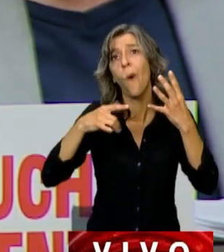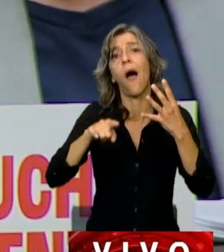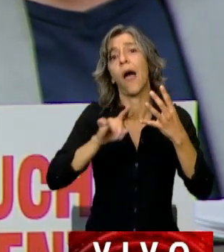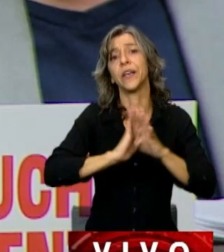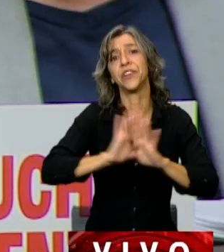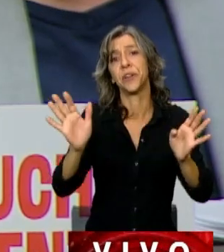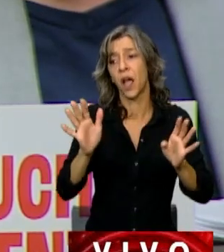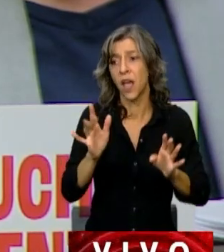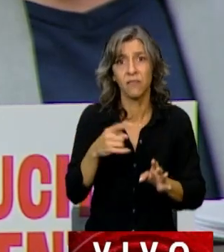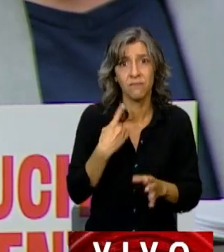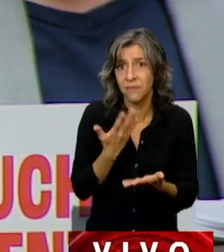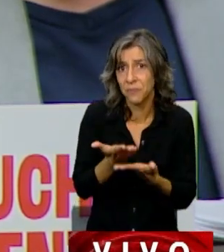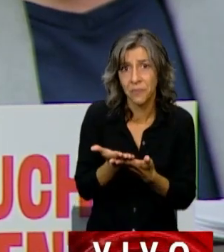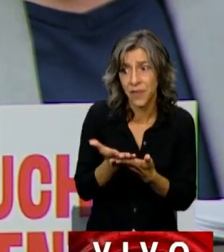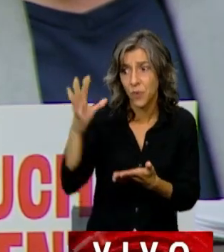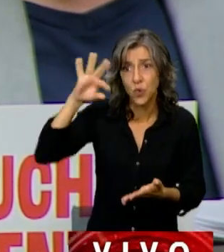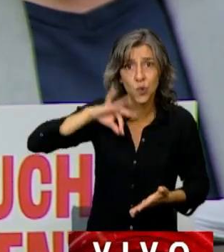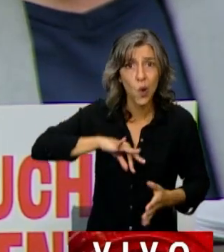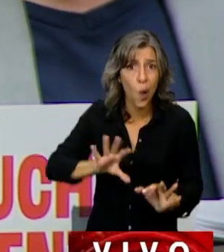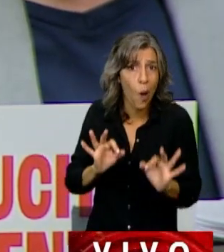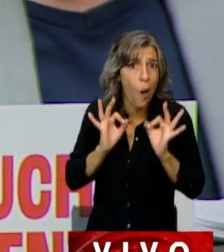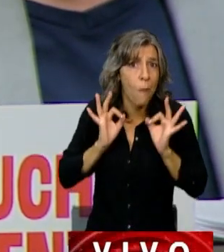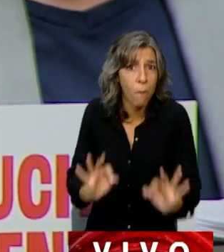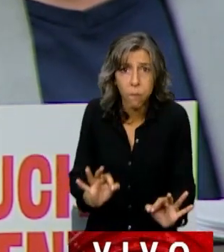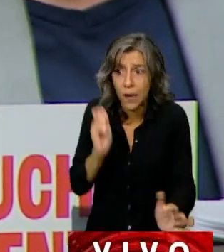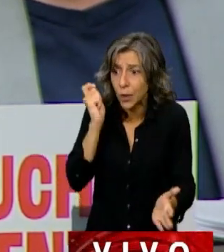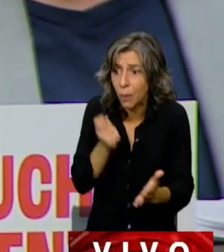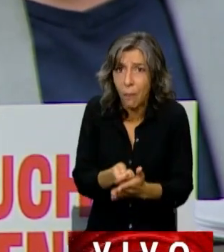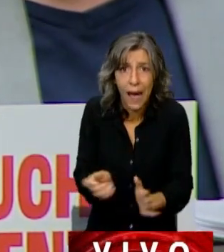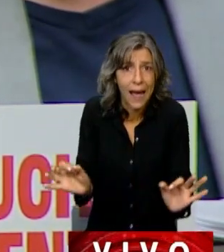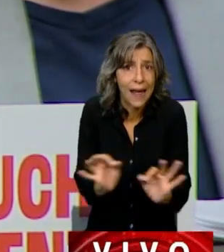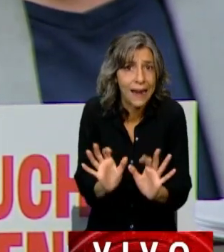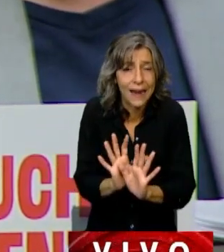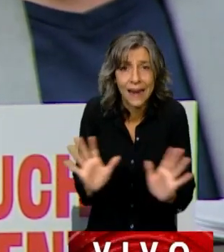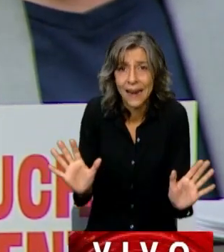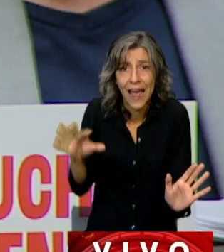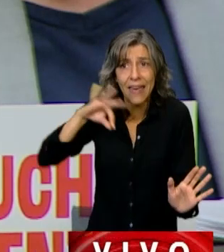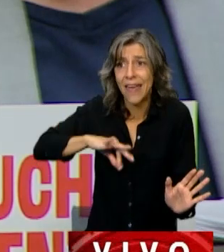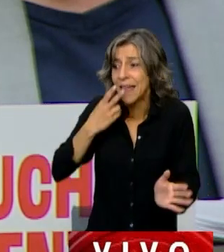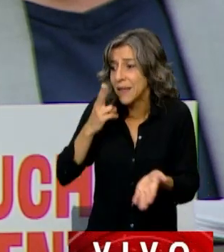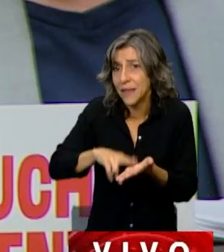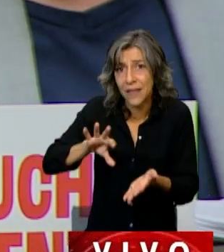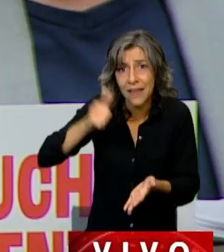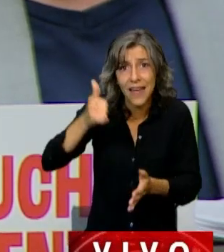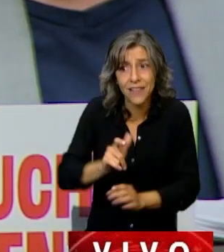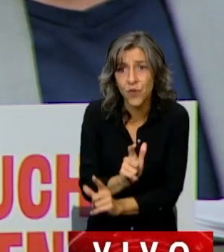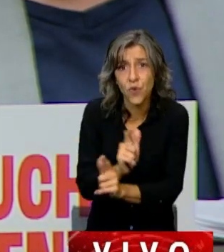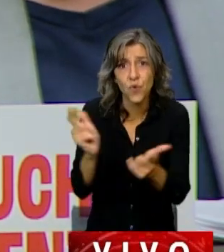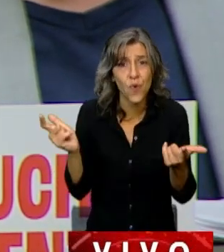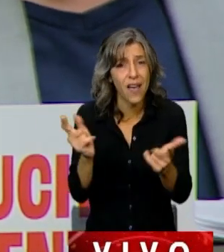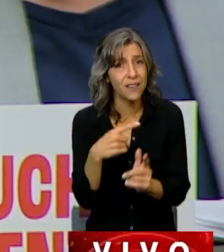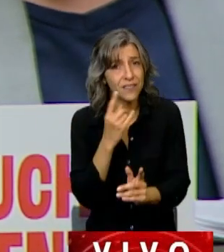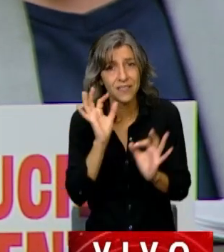sus salarios. Recordemos además que, como acá ya se mencionó, las y los trabajadores de la salud, y esto se vio en